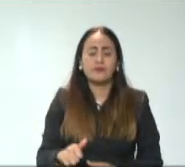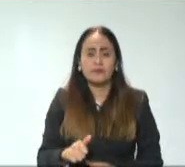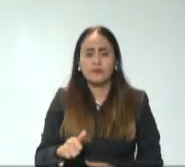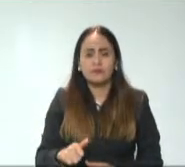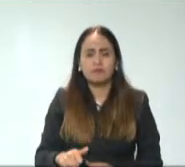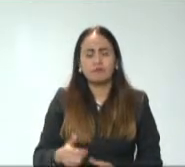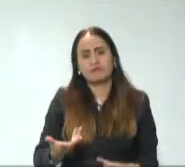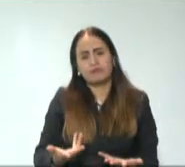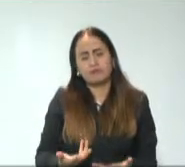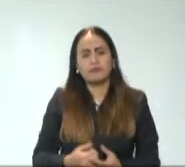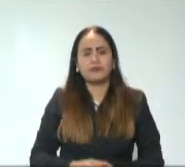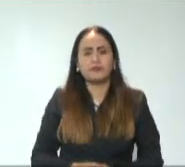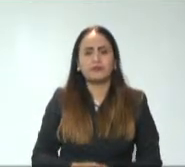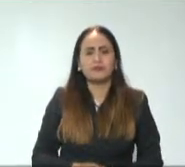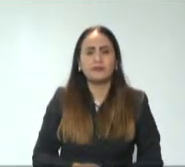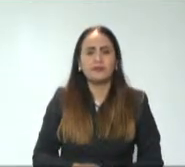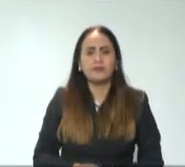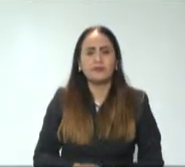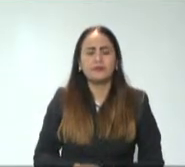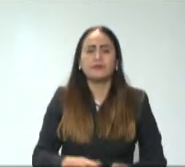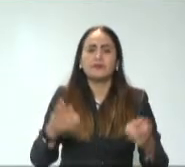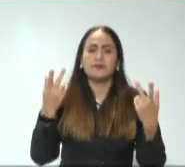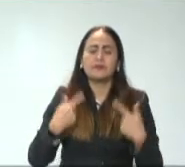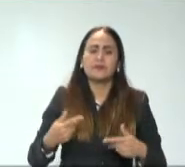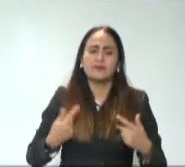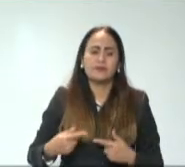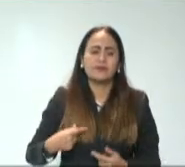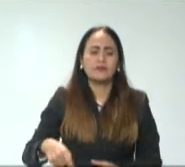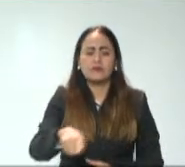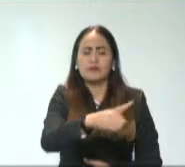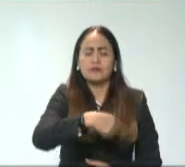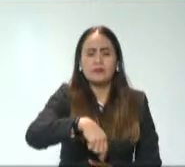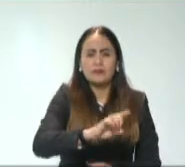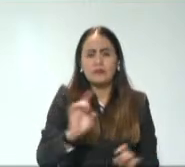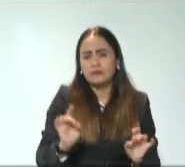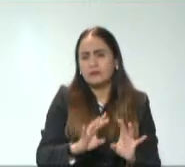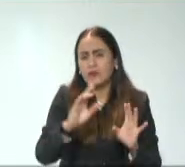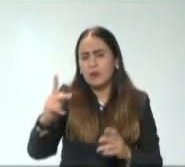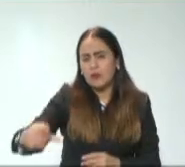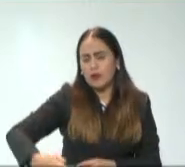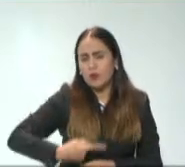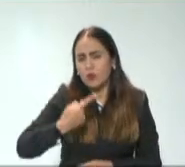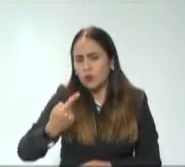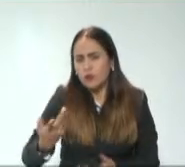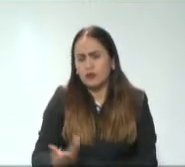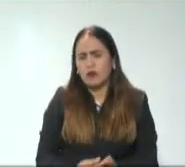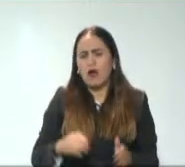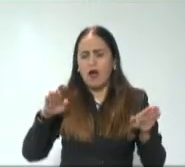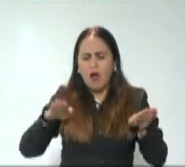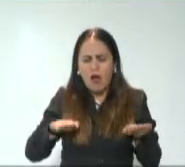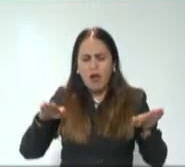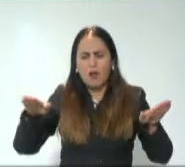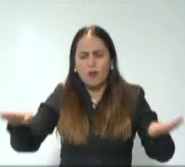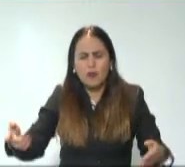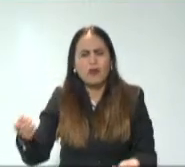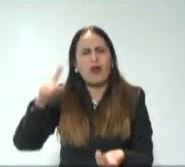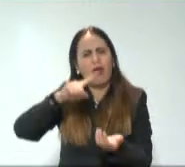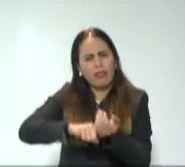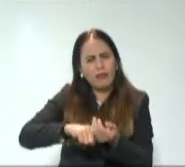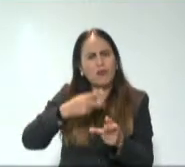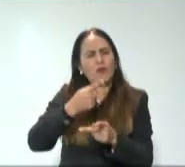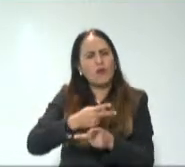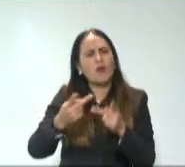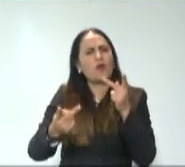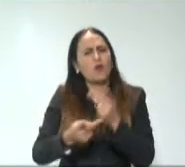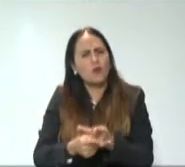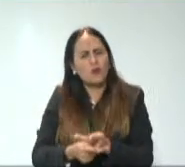escenarios donde de repente la ciudadanía nos pregunta por qué llegó un avión cargado de productos Y a dónde